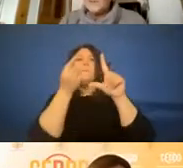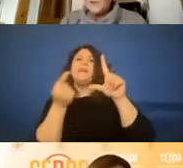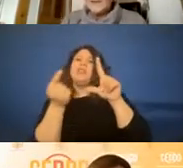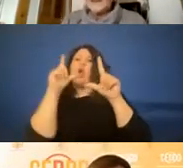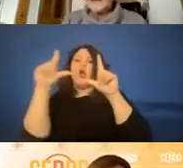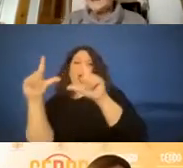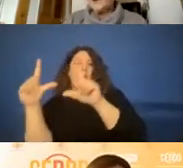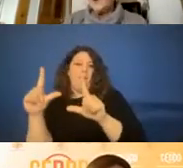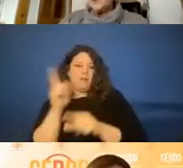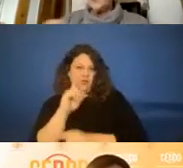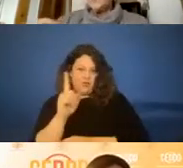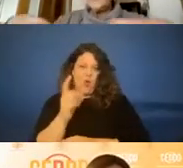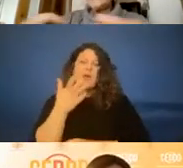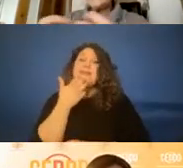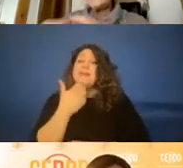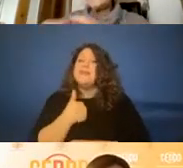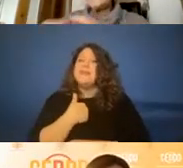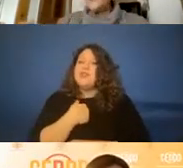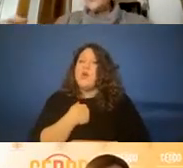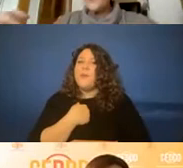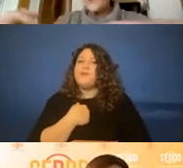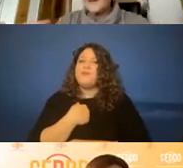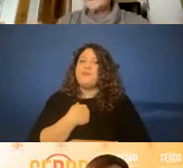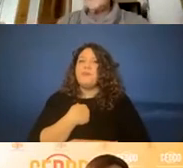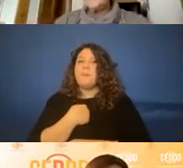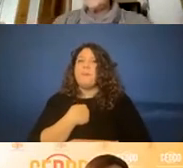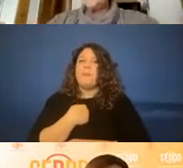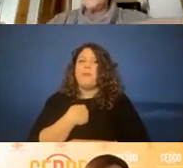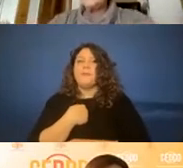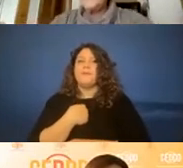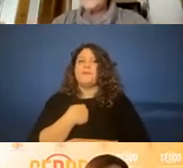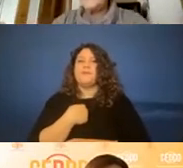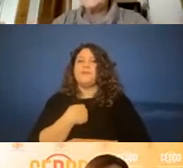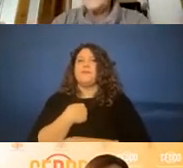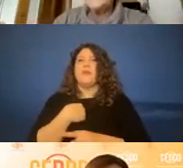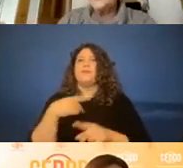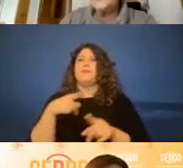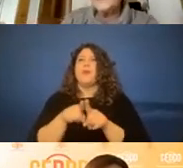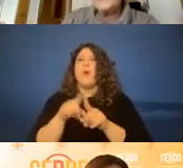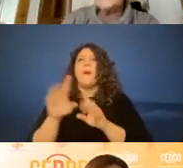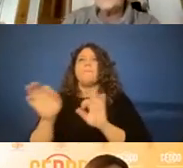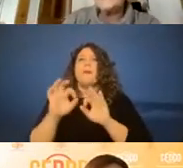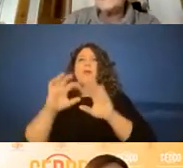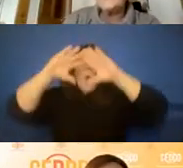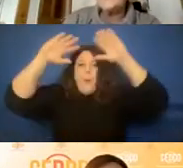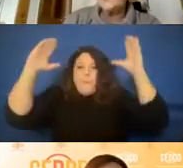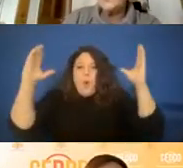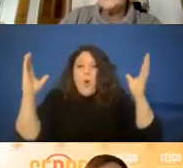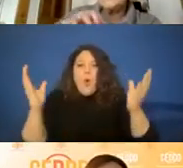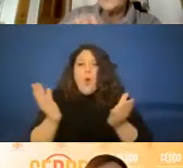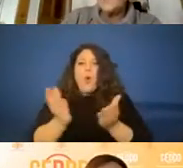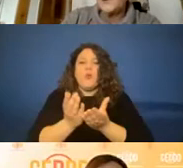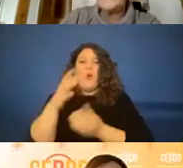sino que voy generando como una serie de burbujas espaciales donde él se va